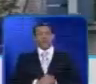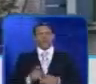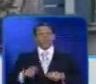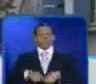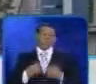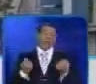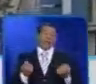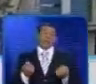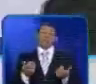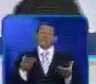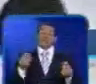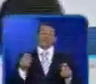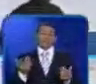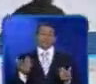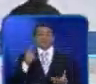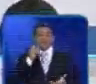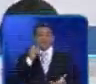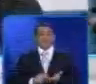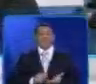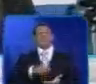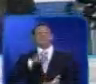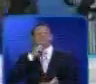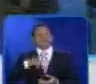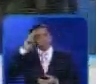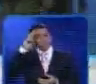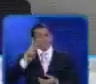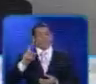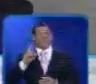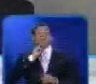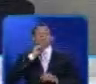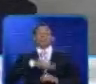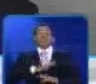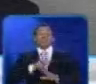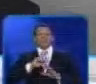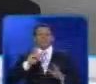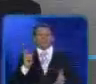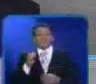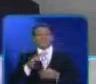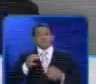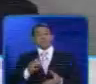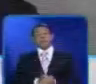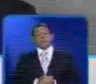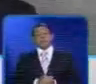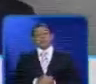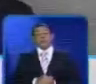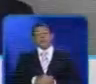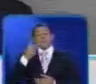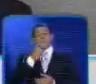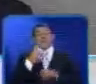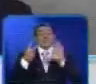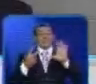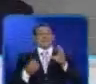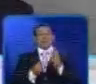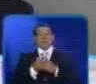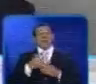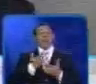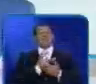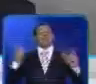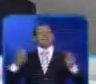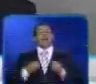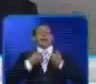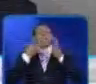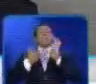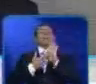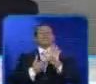estaba hecho, escrito en la historia venezolana por siempre. El 27 de mayo, la libertad de expresión en Venezuela entró en